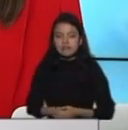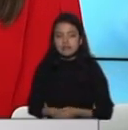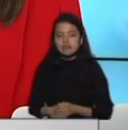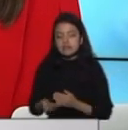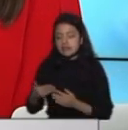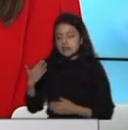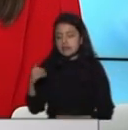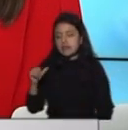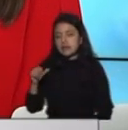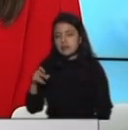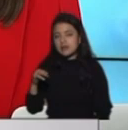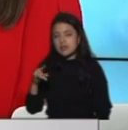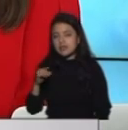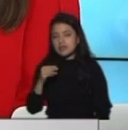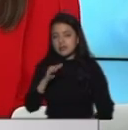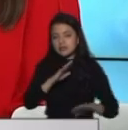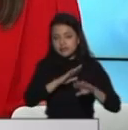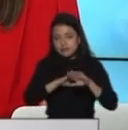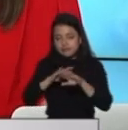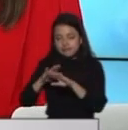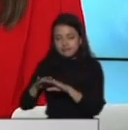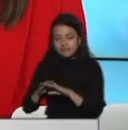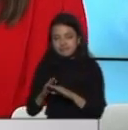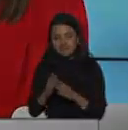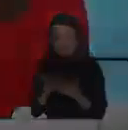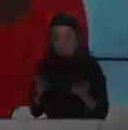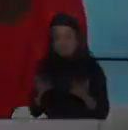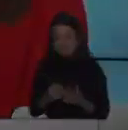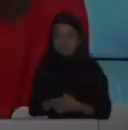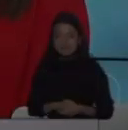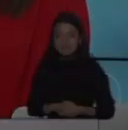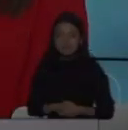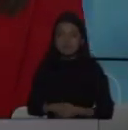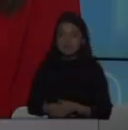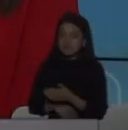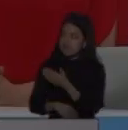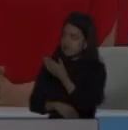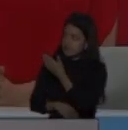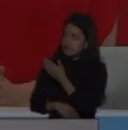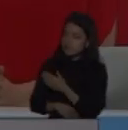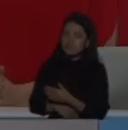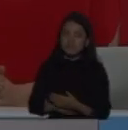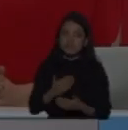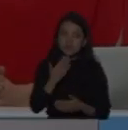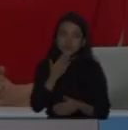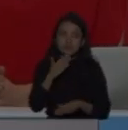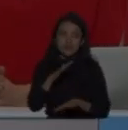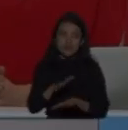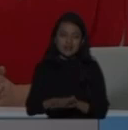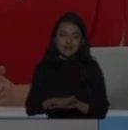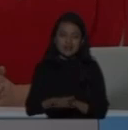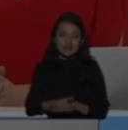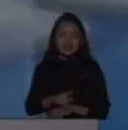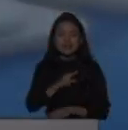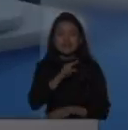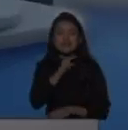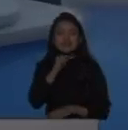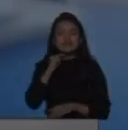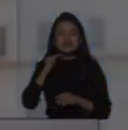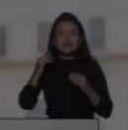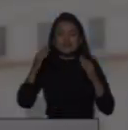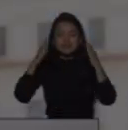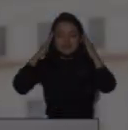de salud del sumo pontífice y sobre los males que aquejará a Colombia. Gerardo Aristizábal, buenas tardes. ¿Qué más dijo el cardenal?